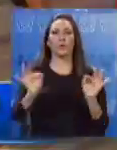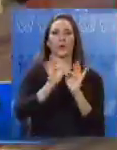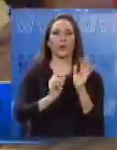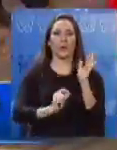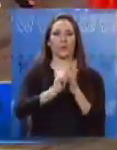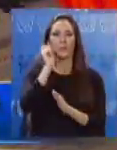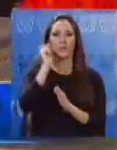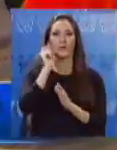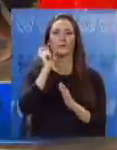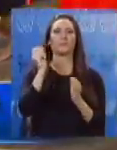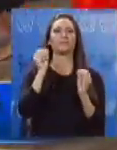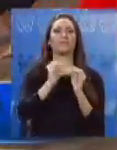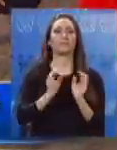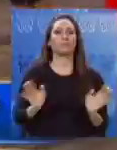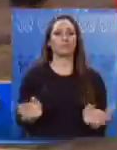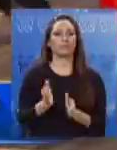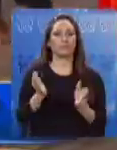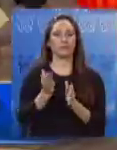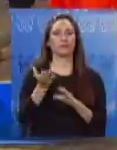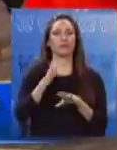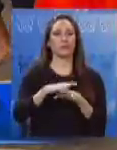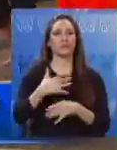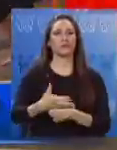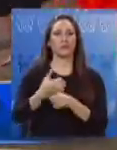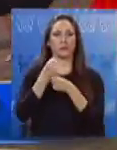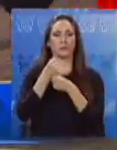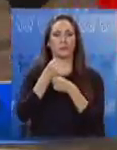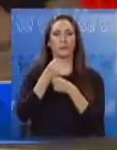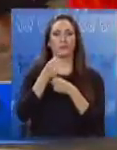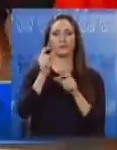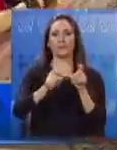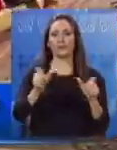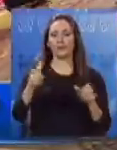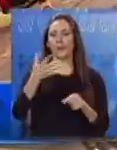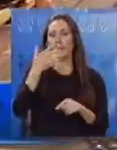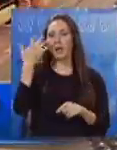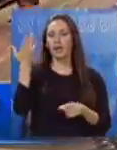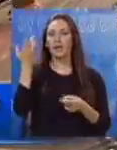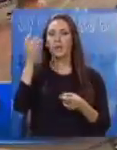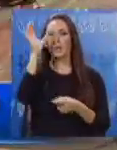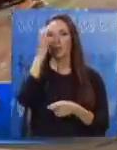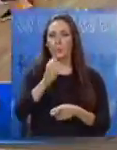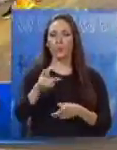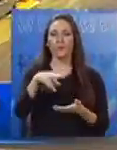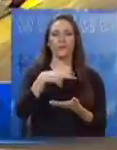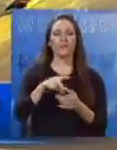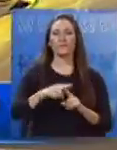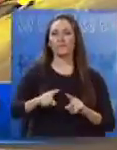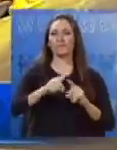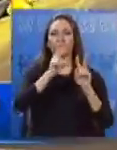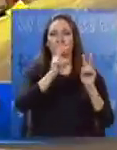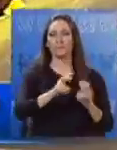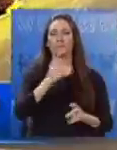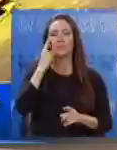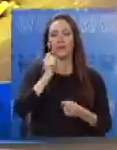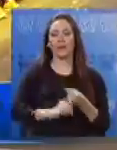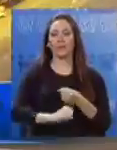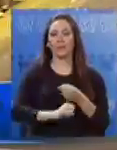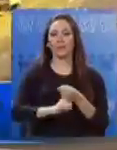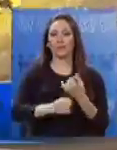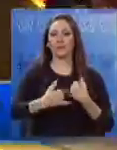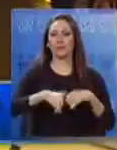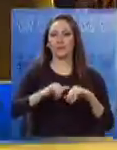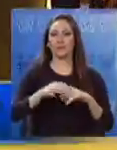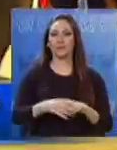cosas busca generar un régimen de seguridad social para los artistas, así como definir el camino para un apoyo permanente.